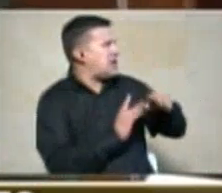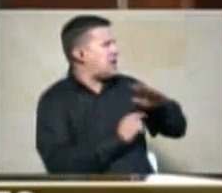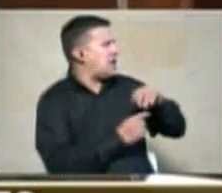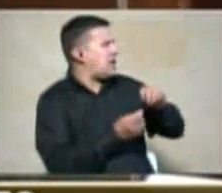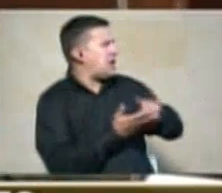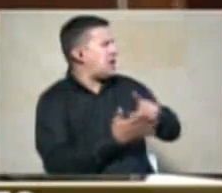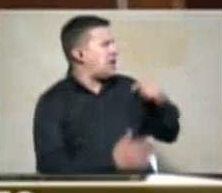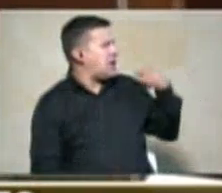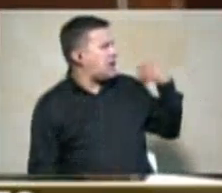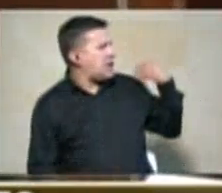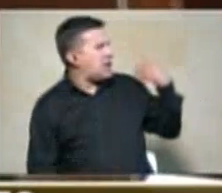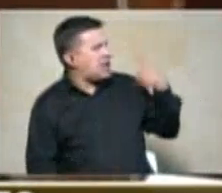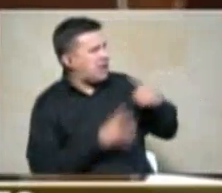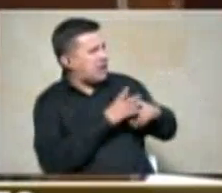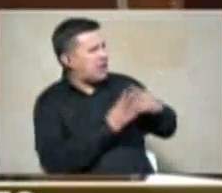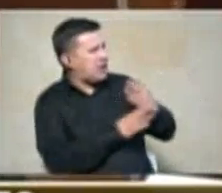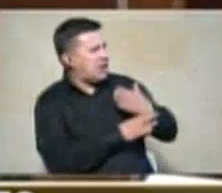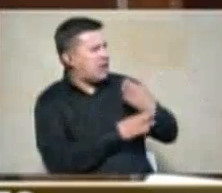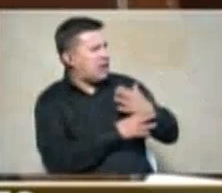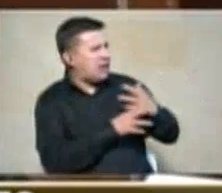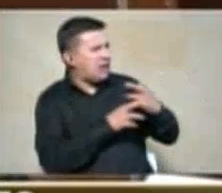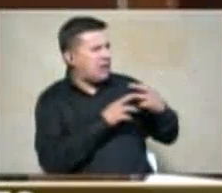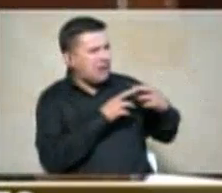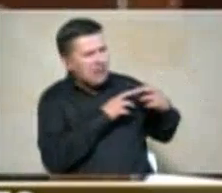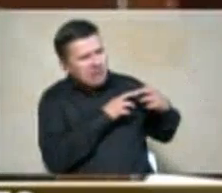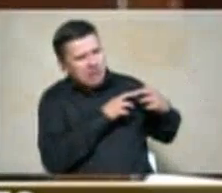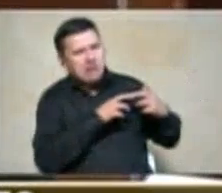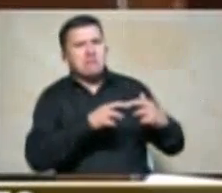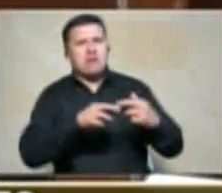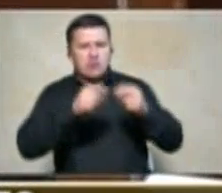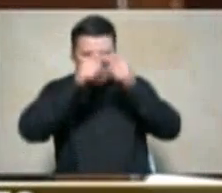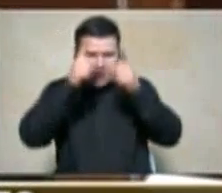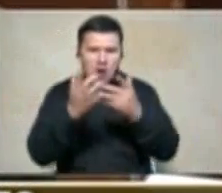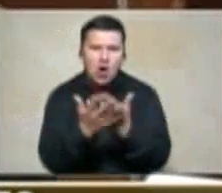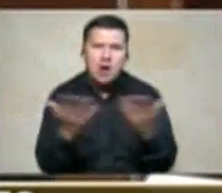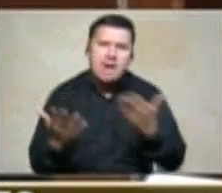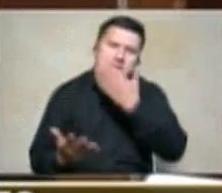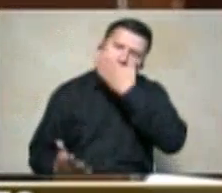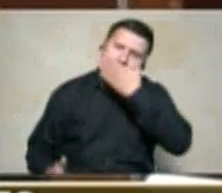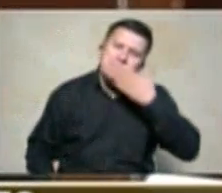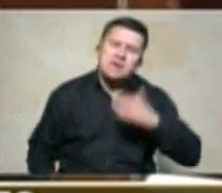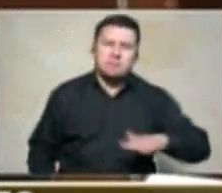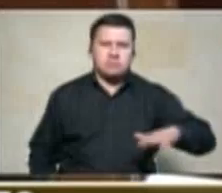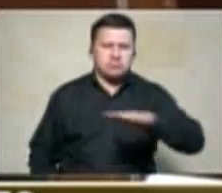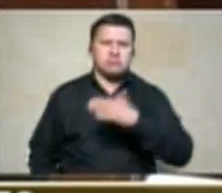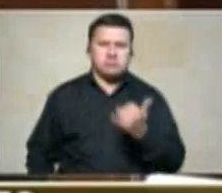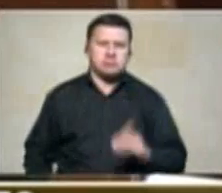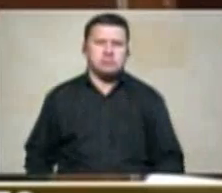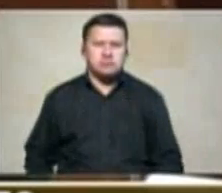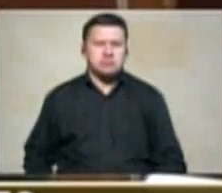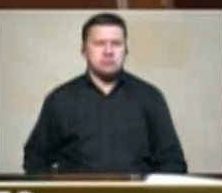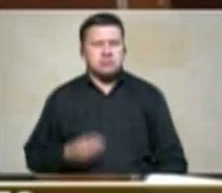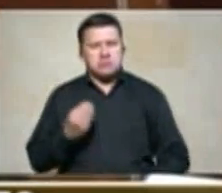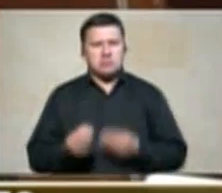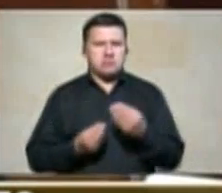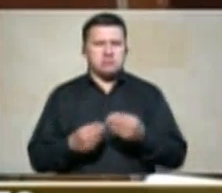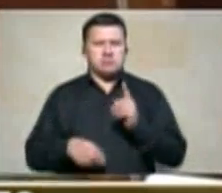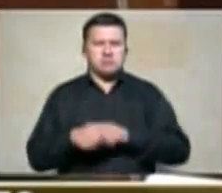infinitamente mejor de cosas de lo que estábamos hace apenas unos pocos años. Muchas gracias, señor presidente.